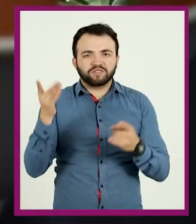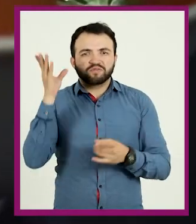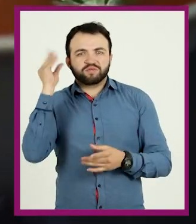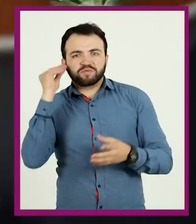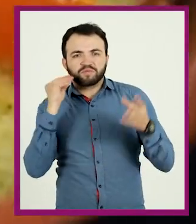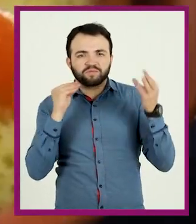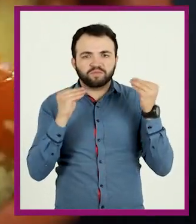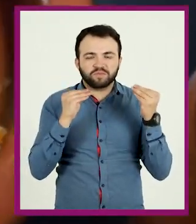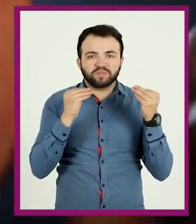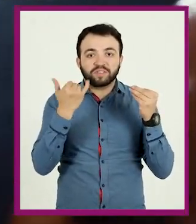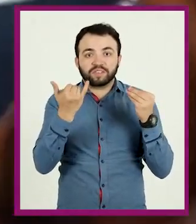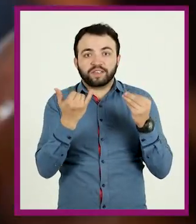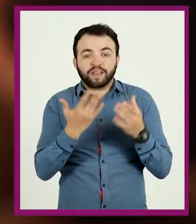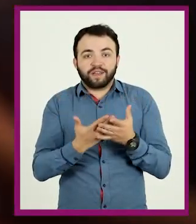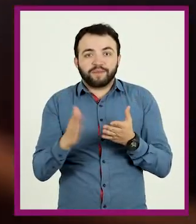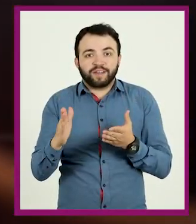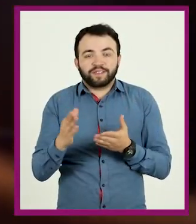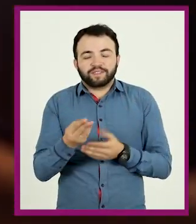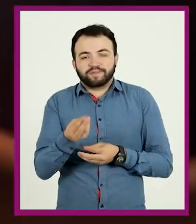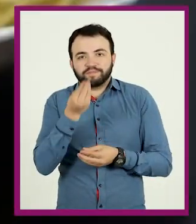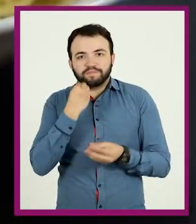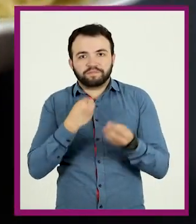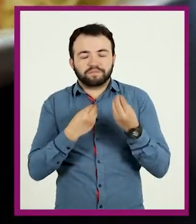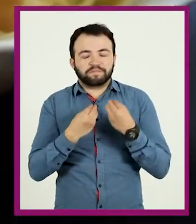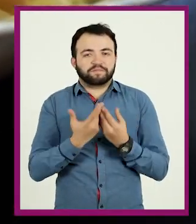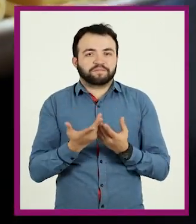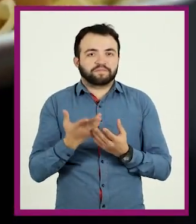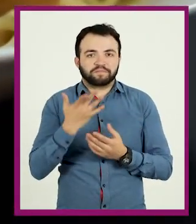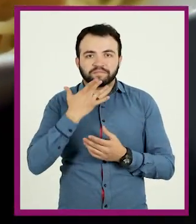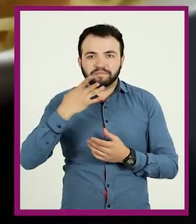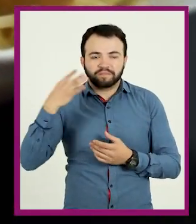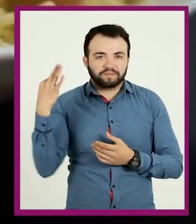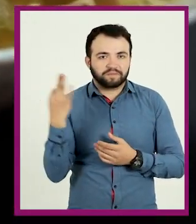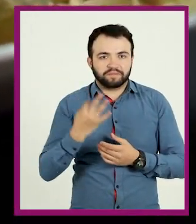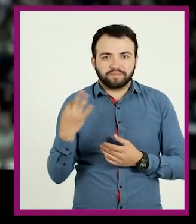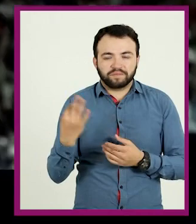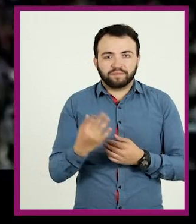su música y de su gastronomía excepcionales.